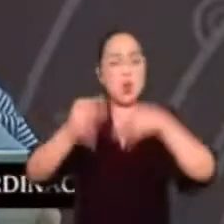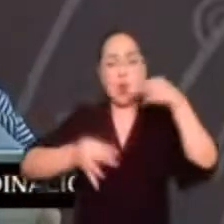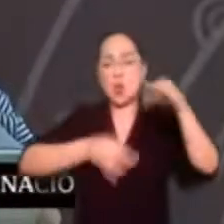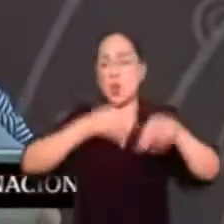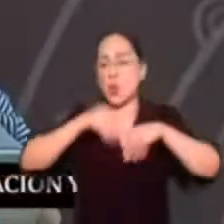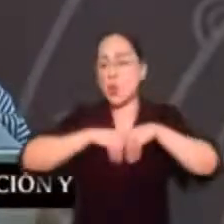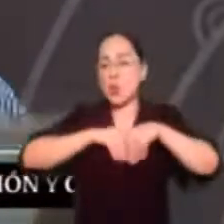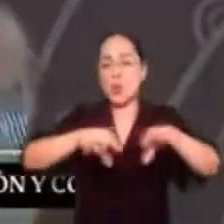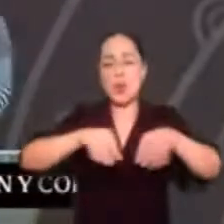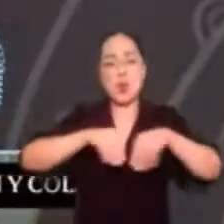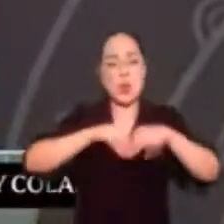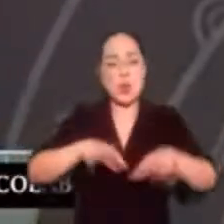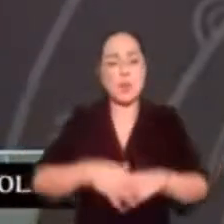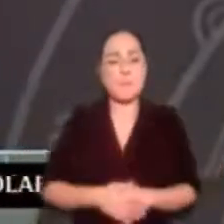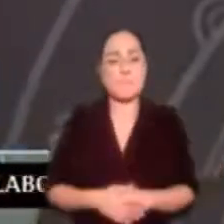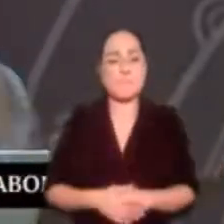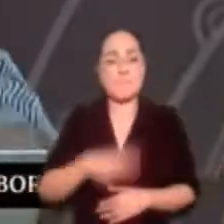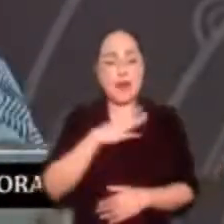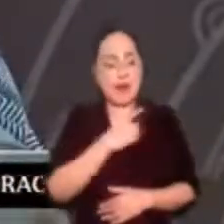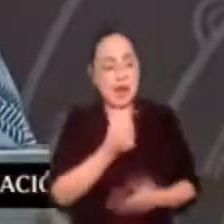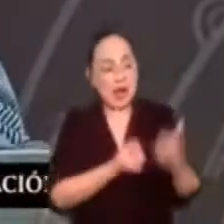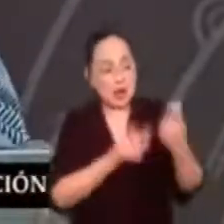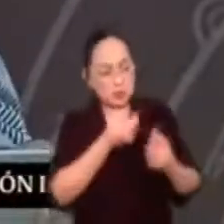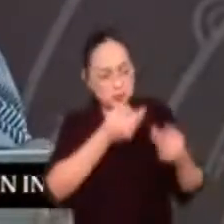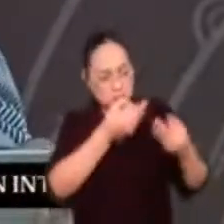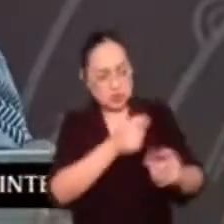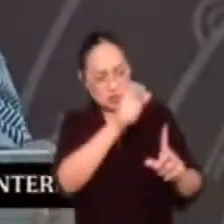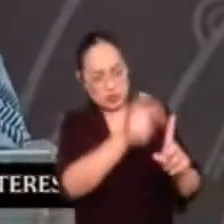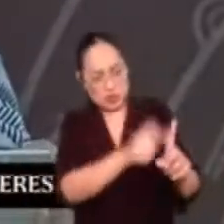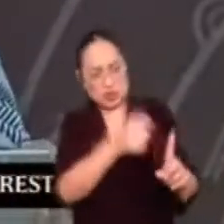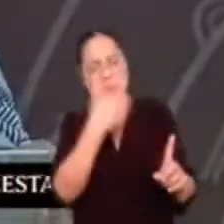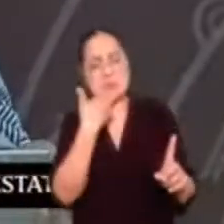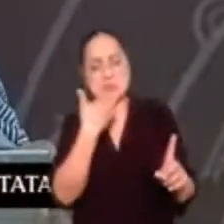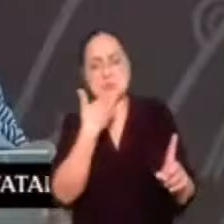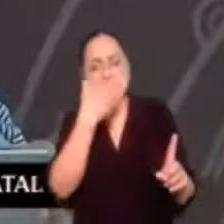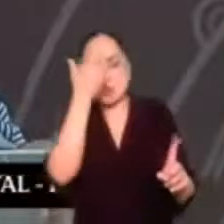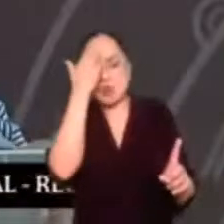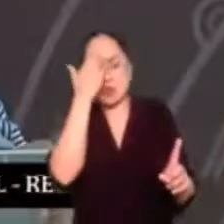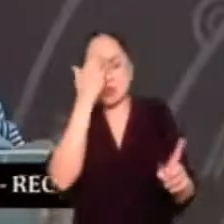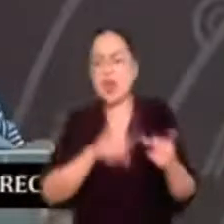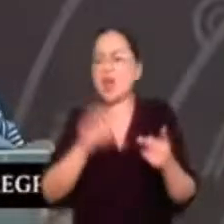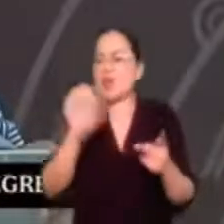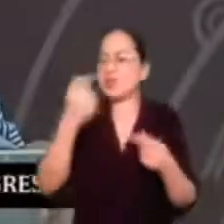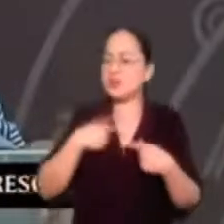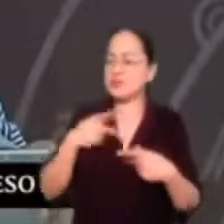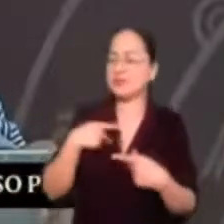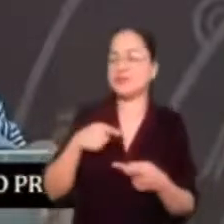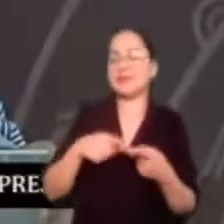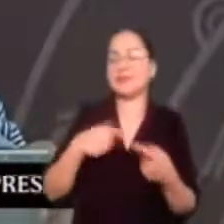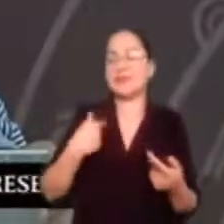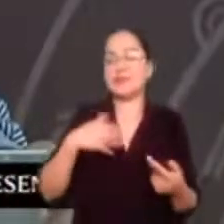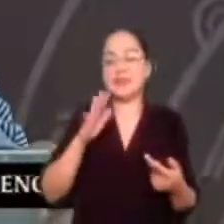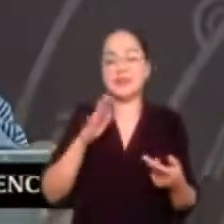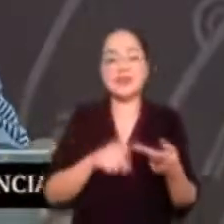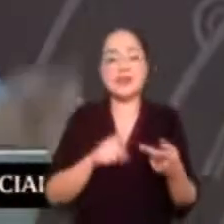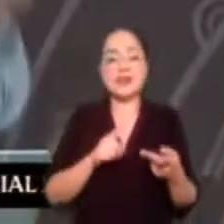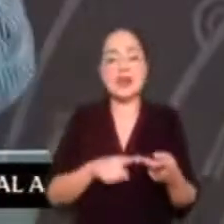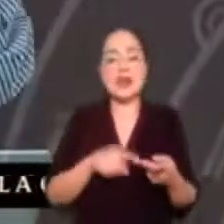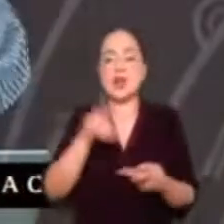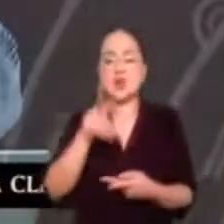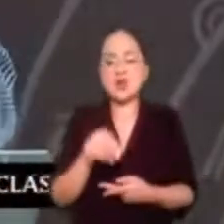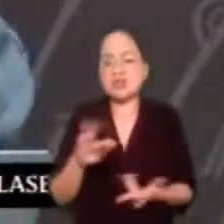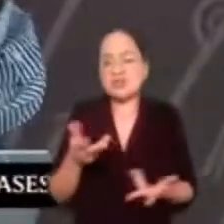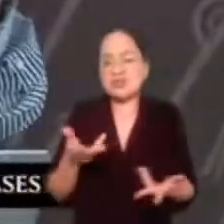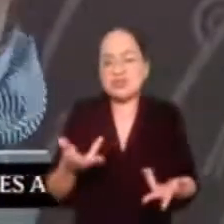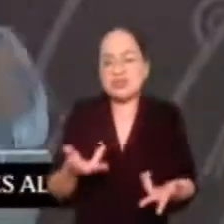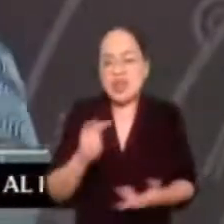con solvencia moral y otros que los conozco, no. Y cuando digo no, porque lo menos puedo señalar